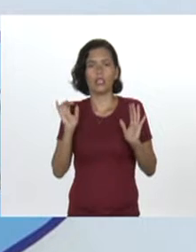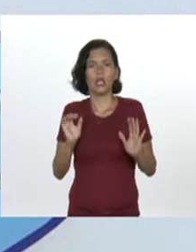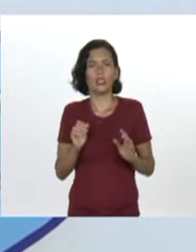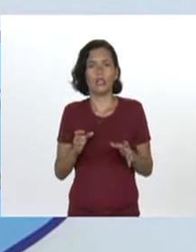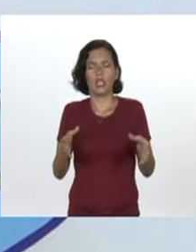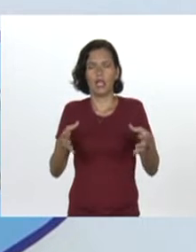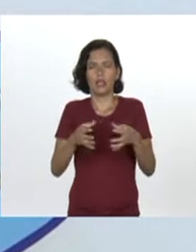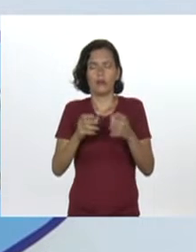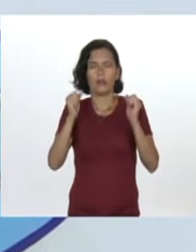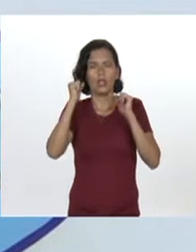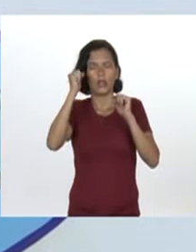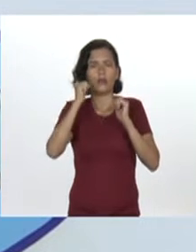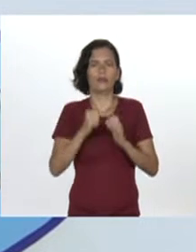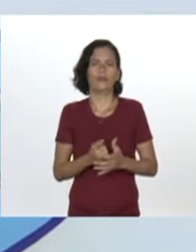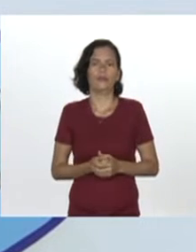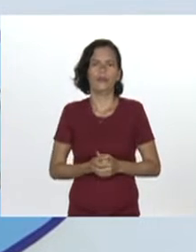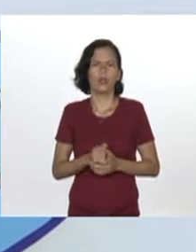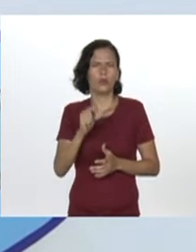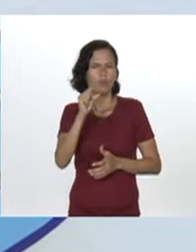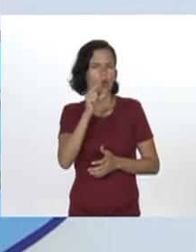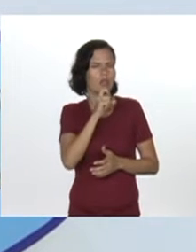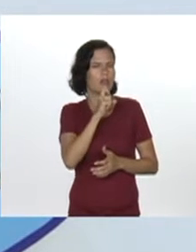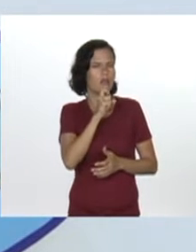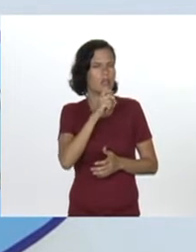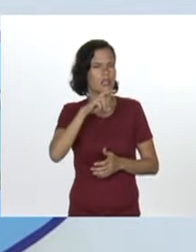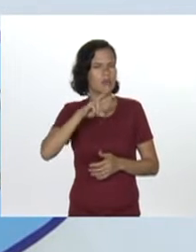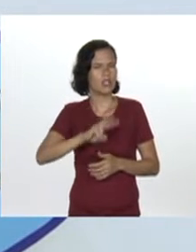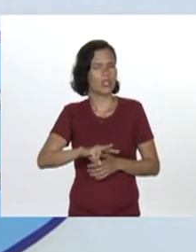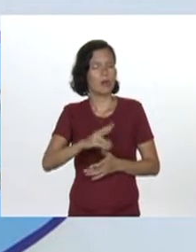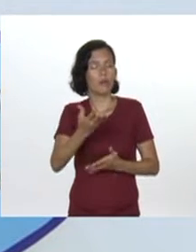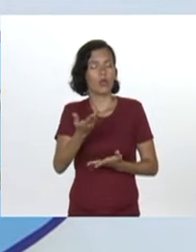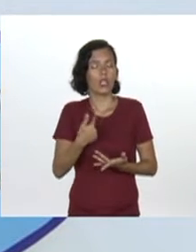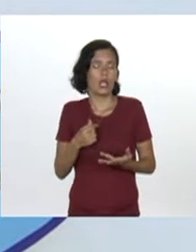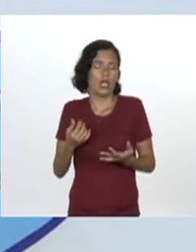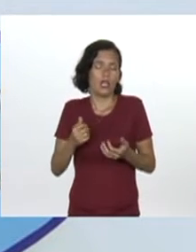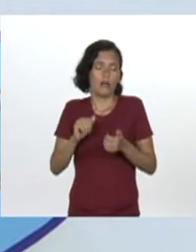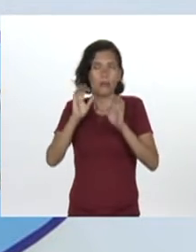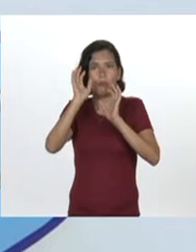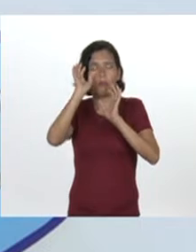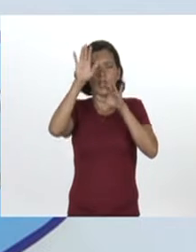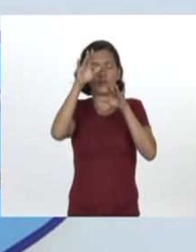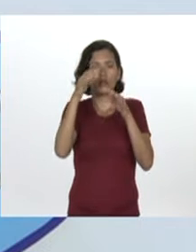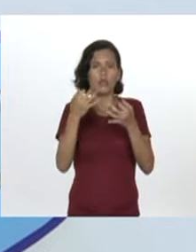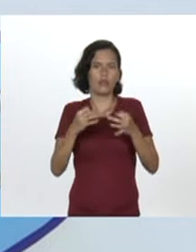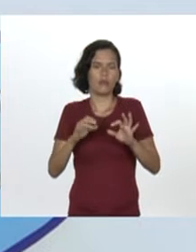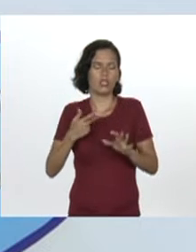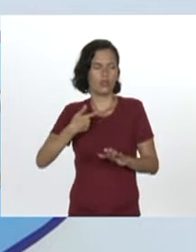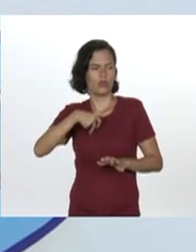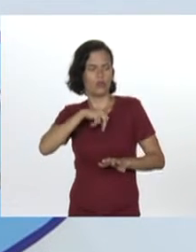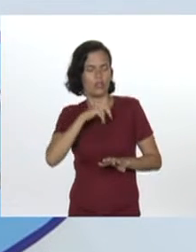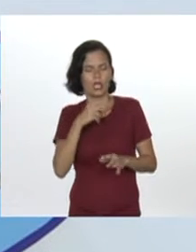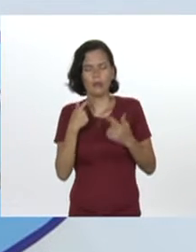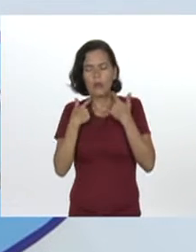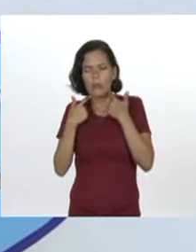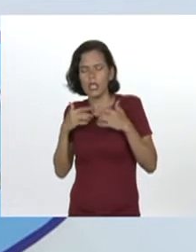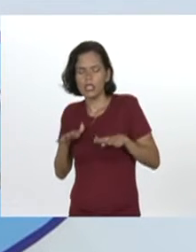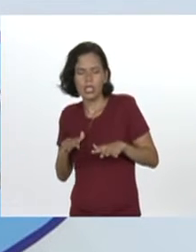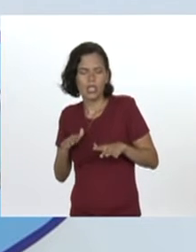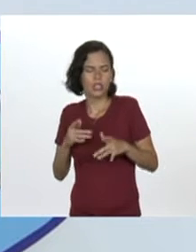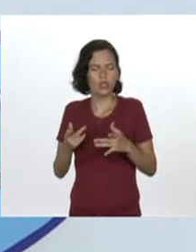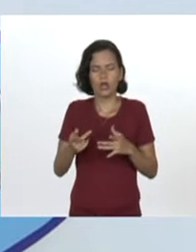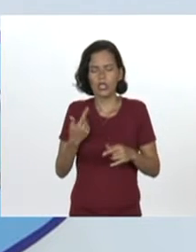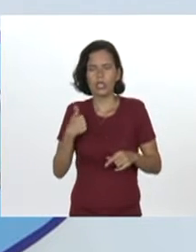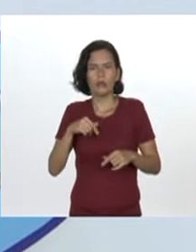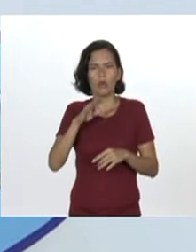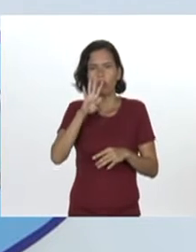equipo ganador. ¡Wow! Un poco difícil, ¿no? Porque en el baloncesto tradicional, si nosotros estábamos perdiendo y retomábamos o